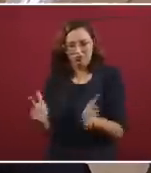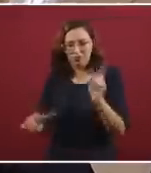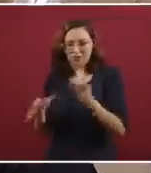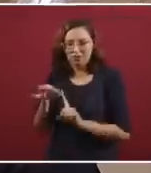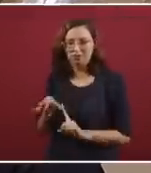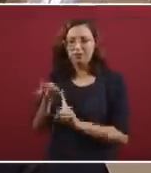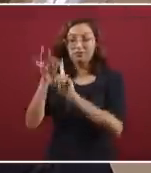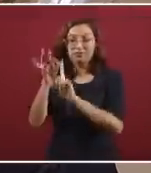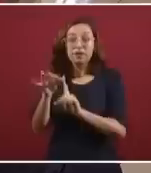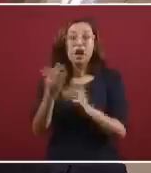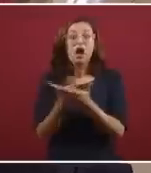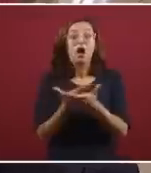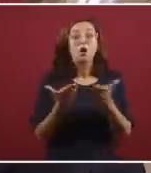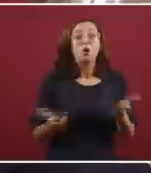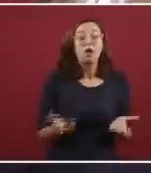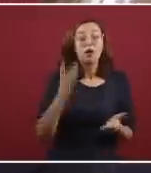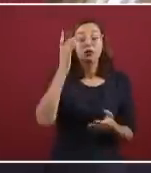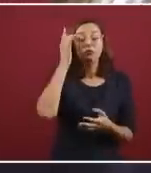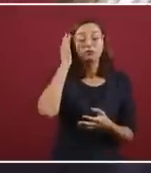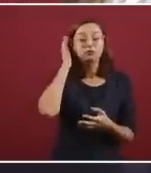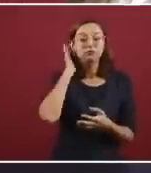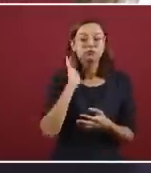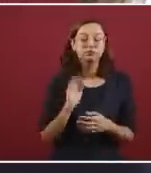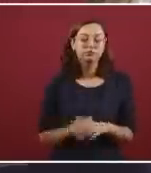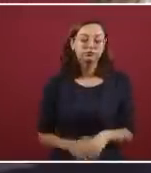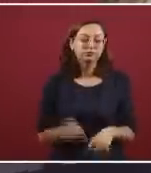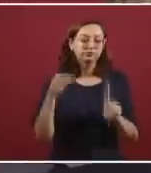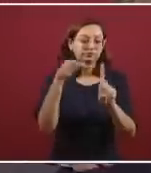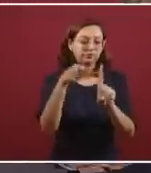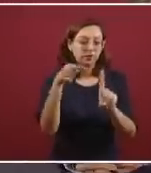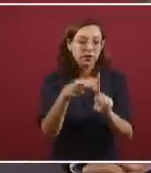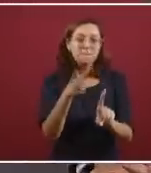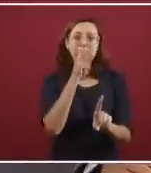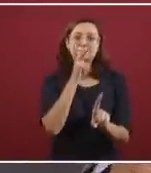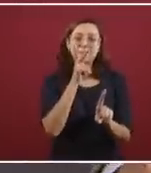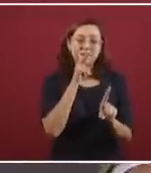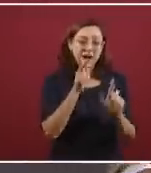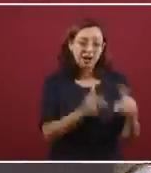y d como son los hijos